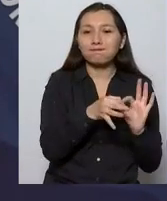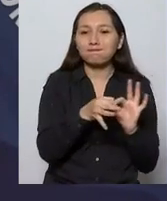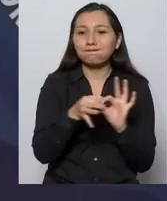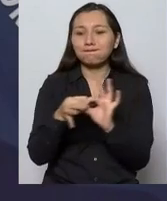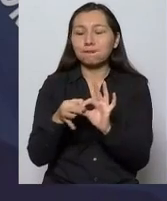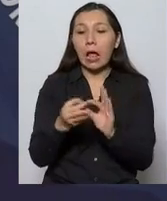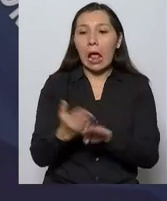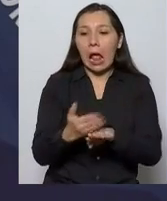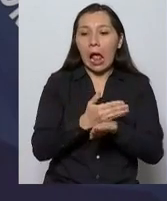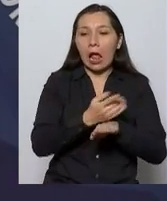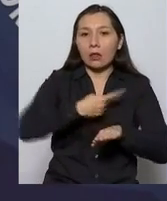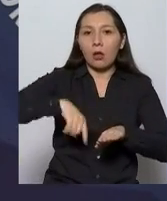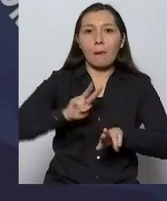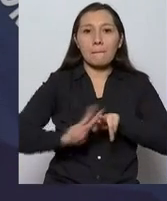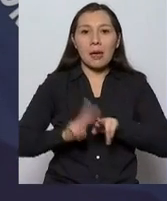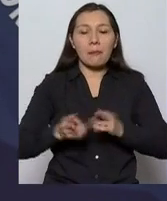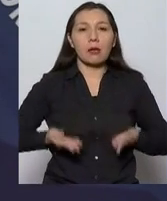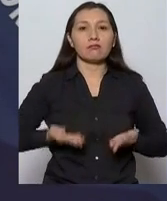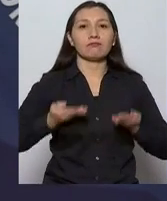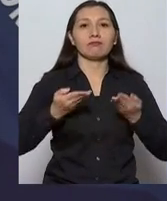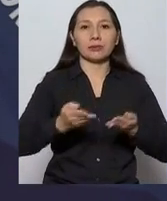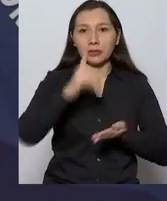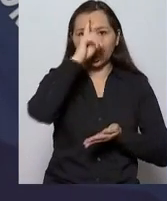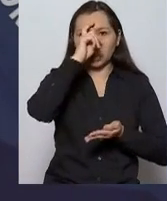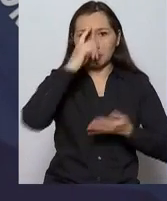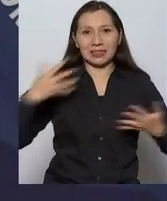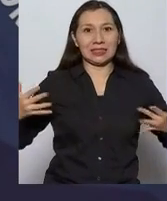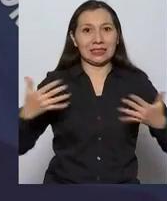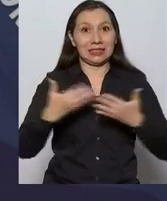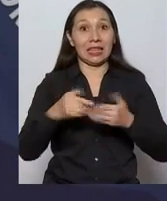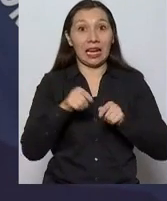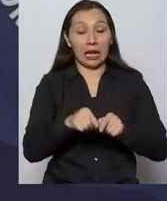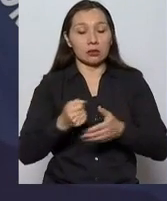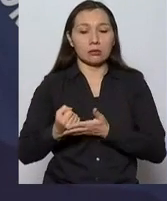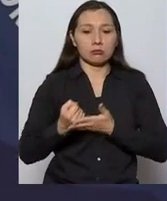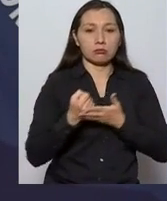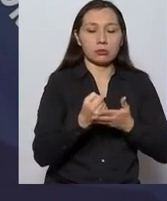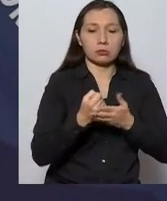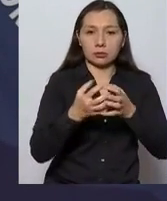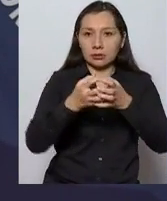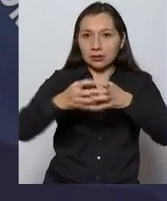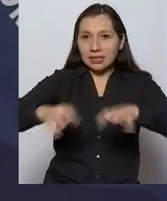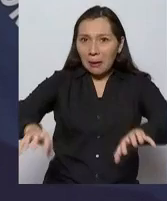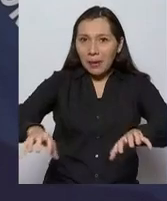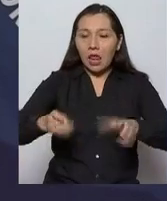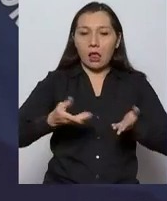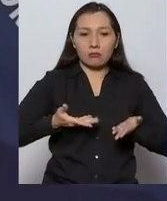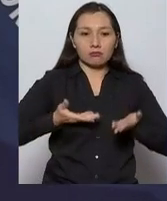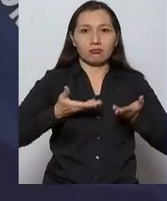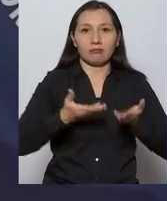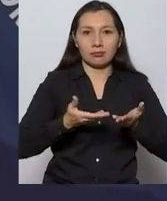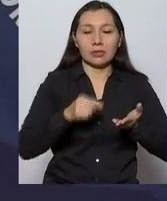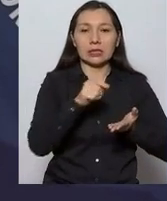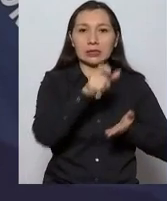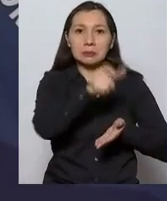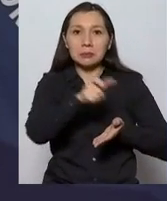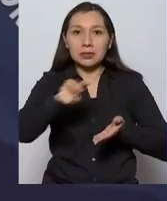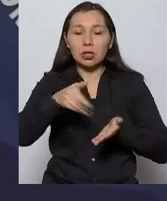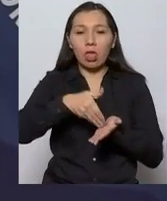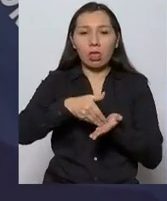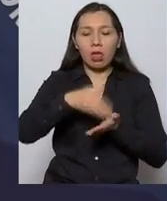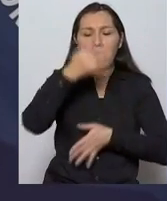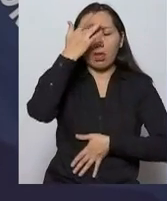cuán preparada está nuestra red asistencial para separar, para atender a estos